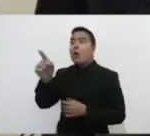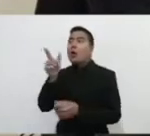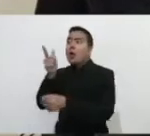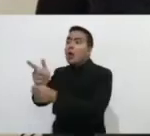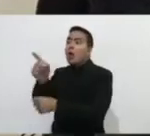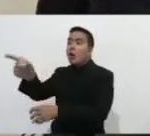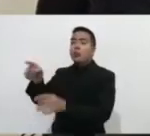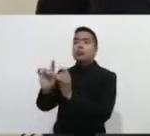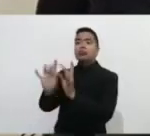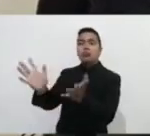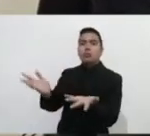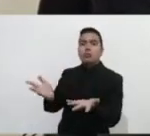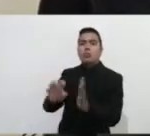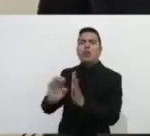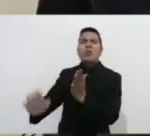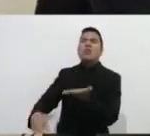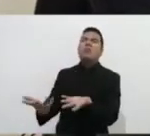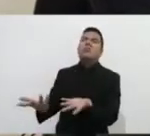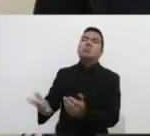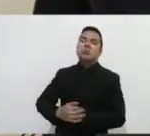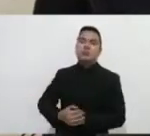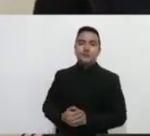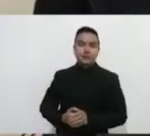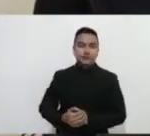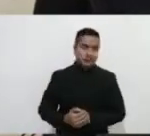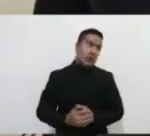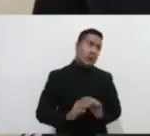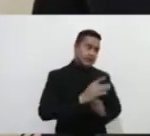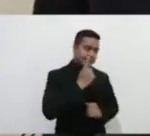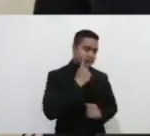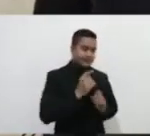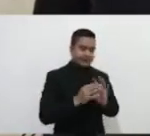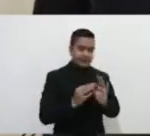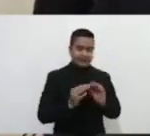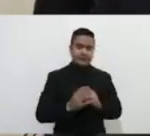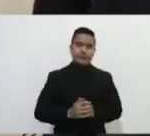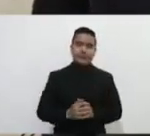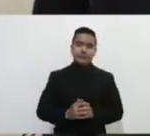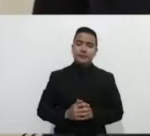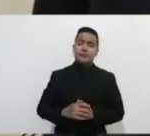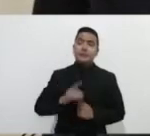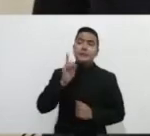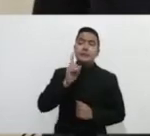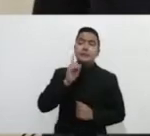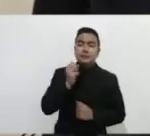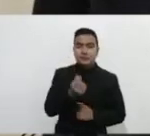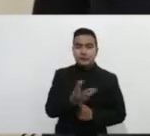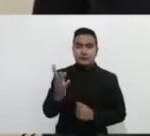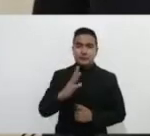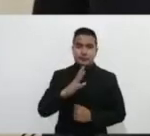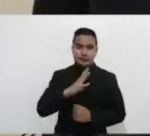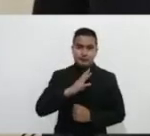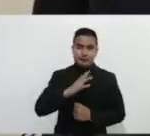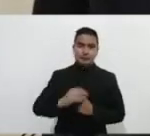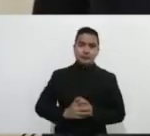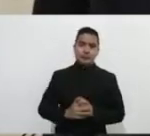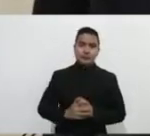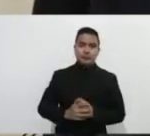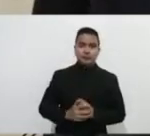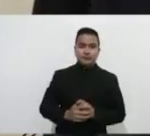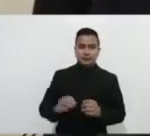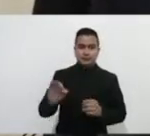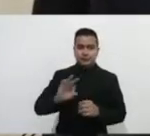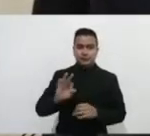política? Mira, por ejemplo, unas omisiones que se dan de manera generalizada es cuando las mujeres forman parte, por ejemplo, de un